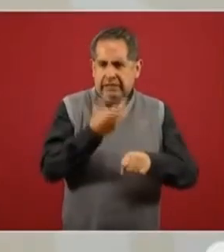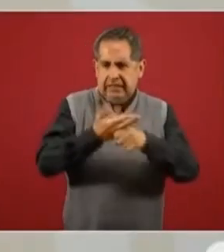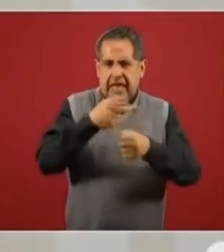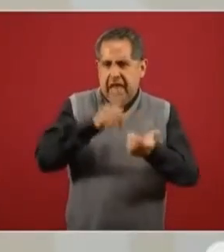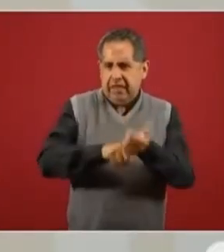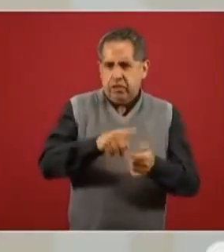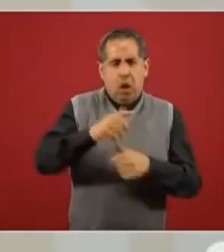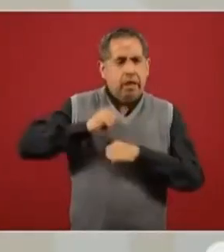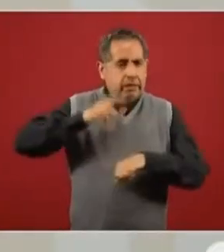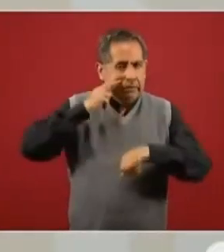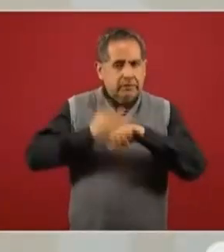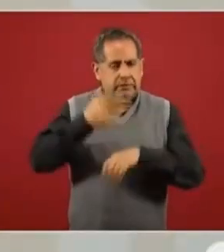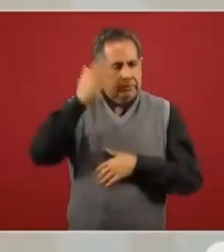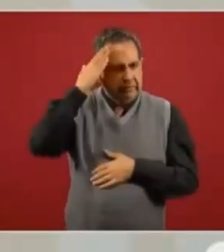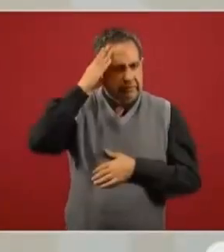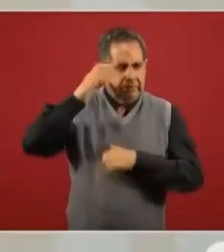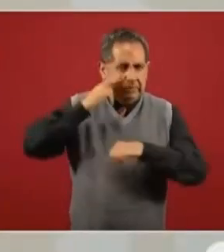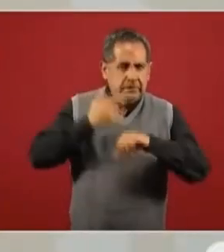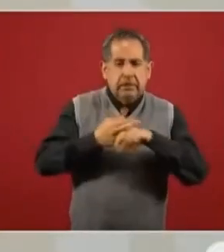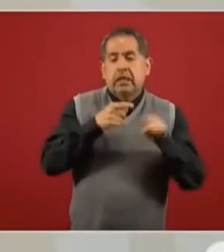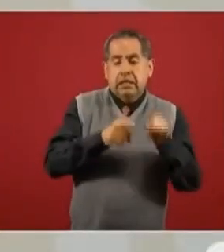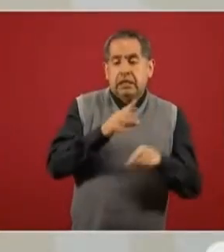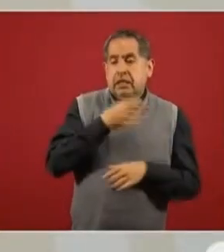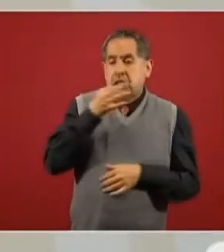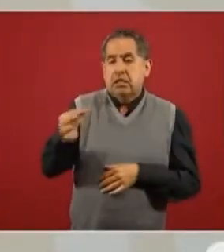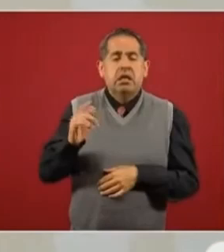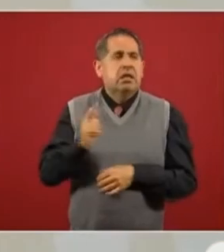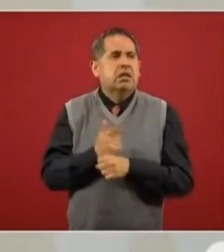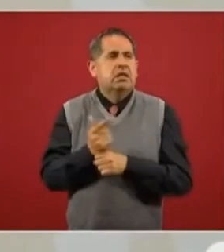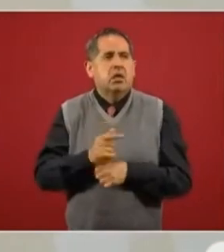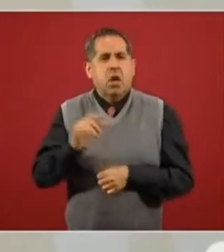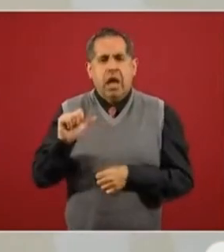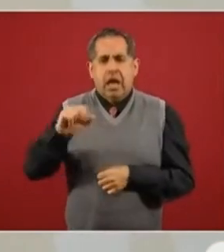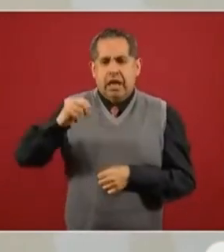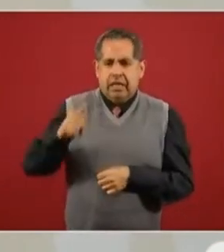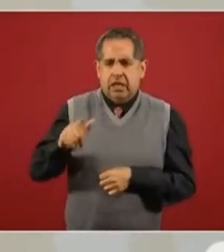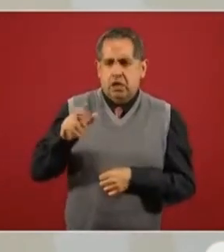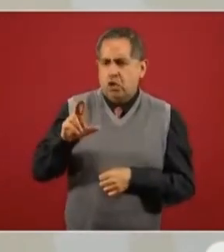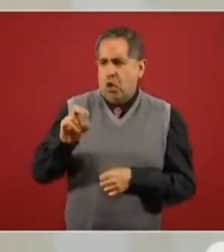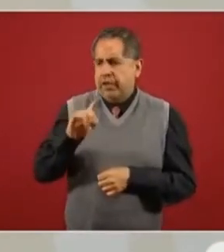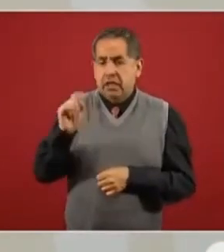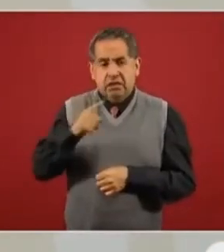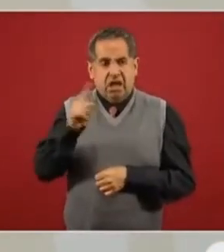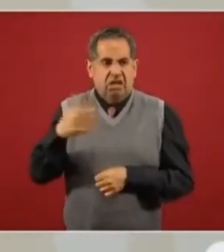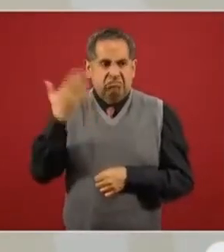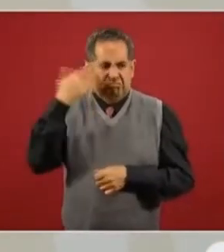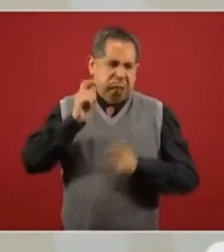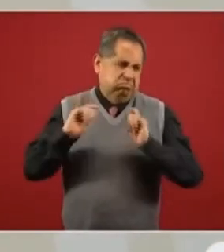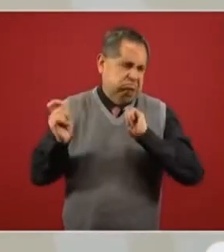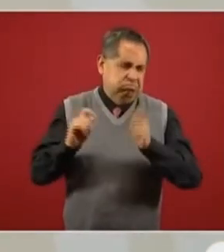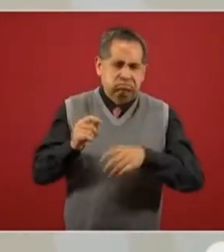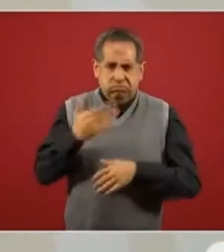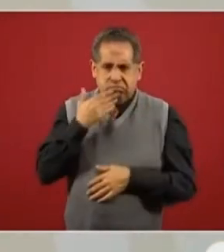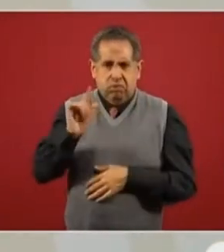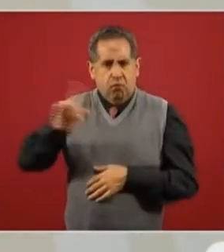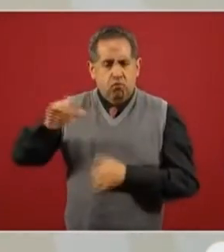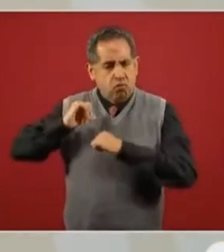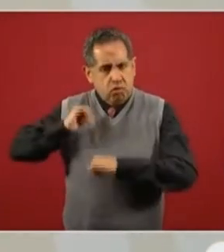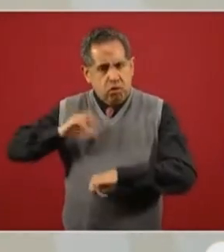tiene un titular del órgano interno de control, el licenciado Ángel Rodríguez Alba, que además es un excelente funcionario,